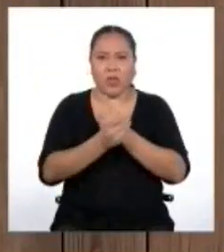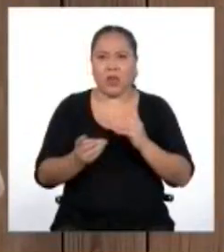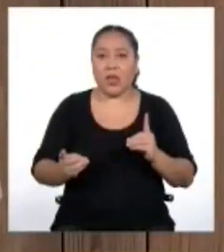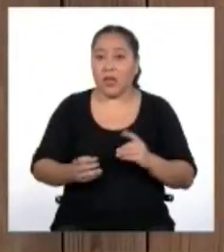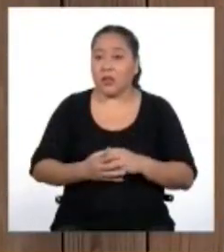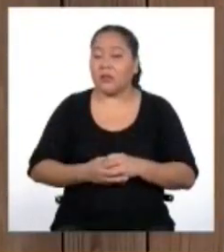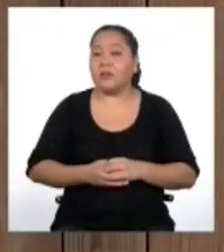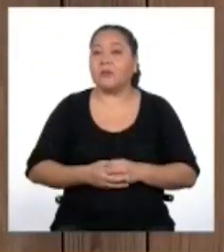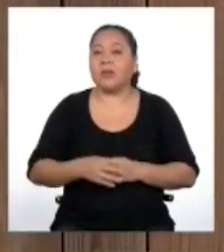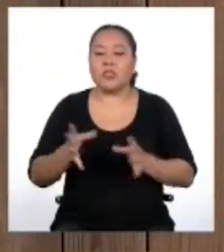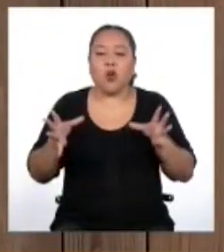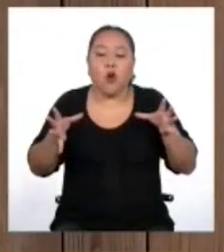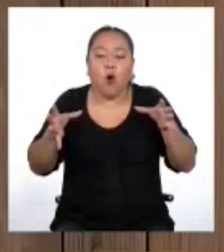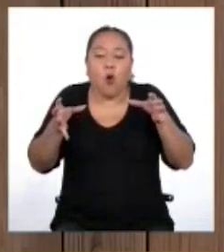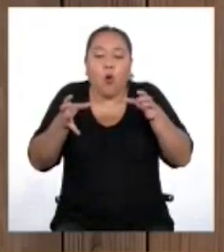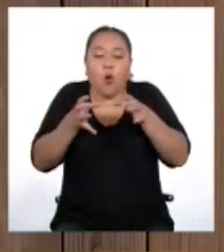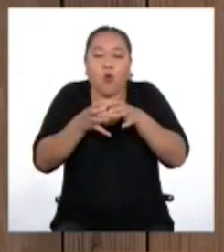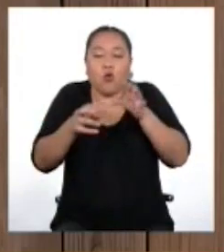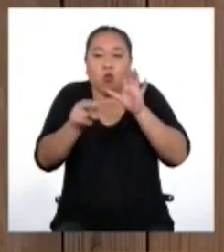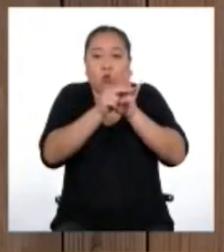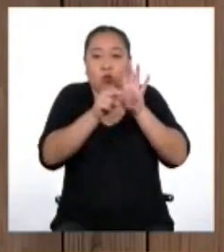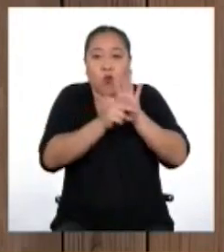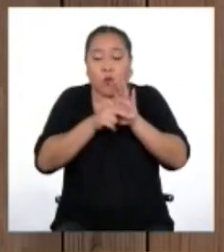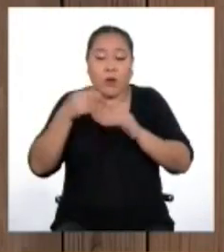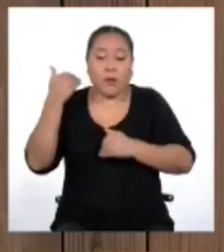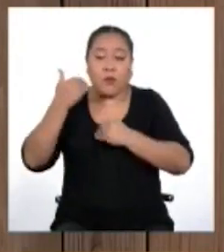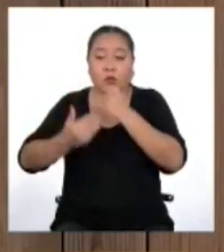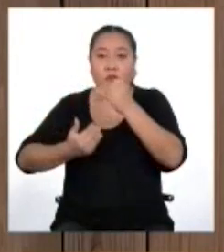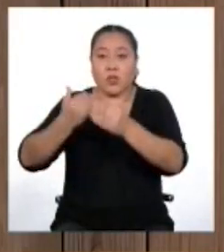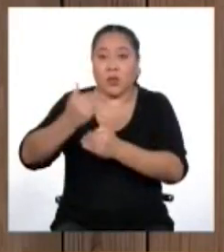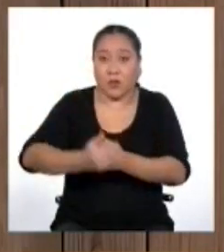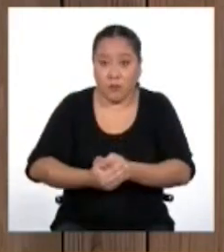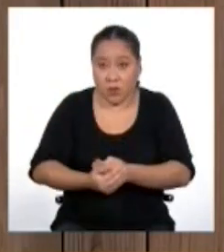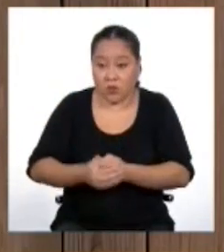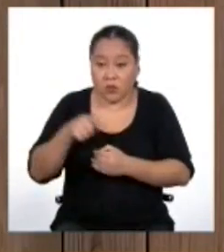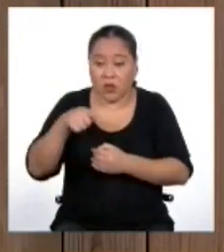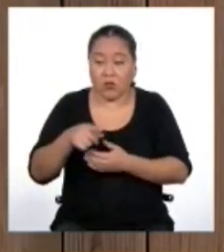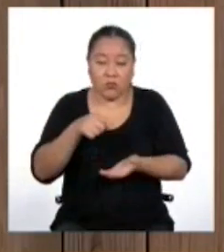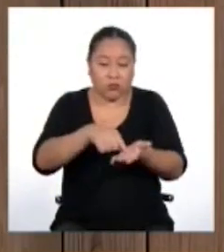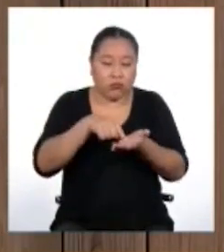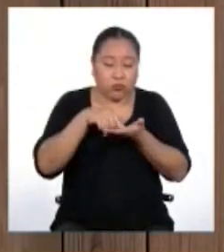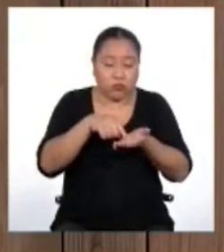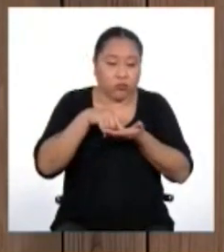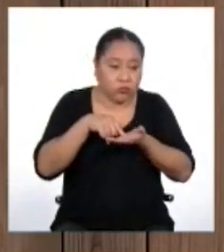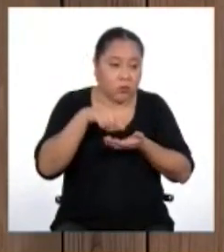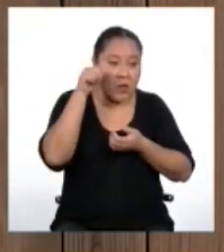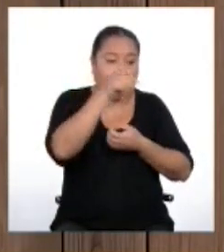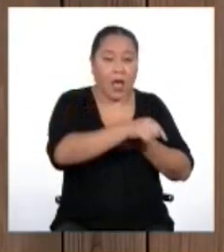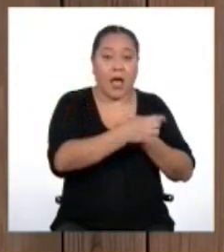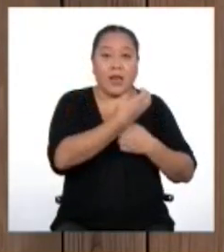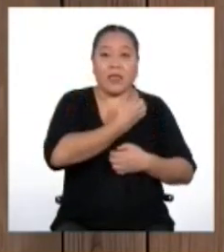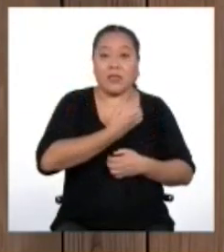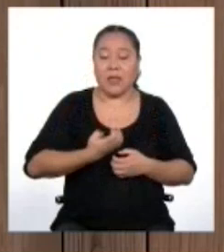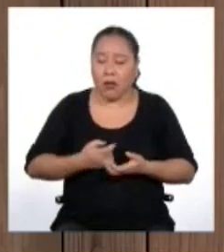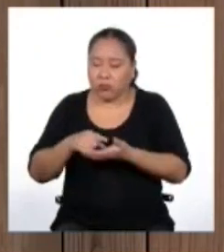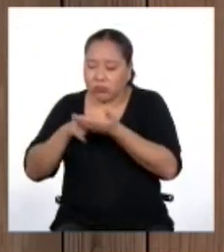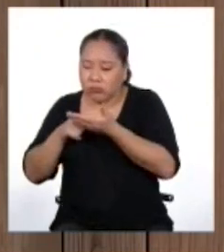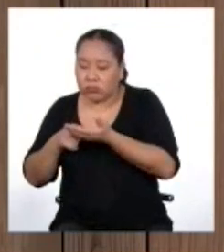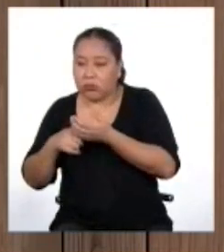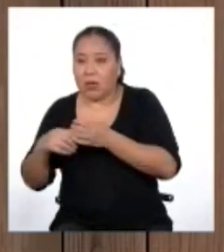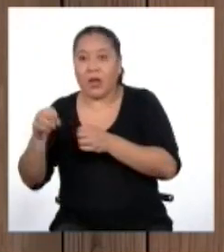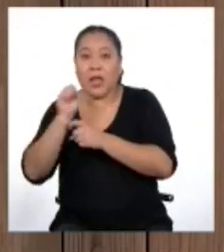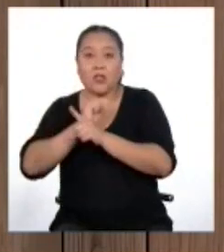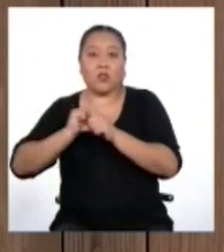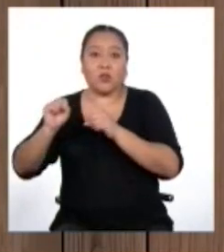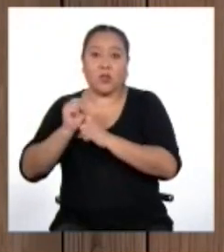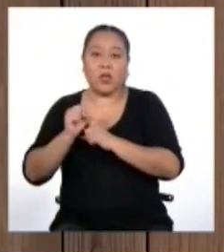el conjunto de normas, procedimientos e instituciones que rigen tanto al Estado como a la sociedad, colocando límites